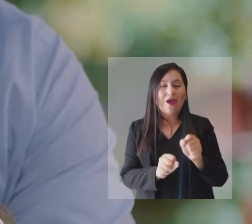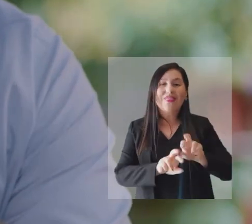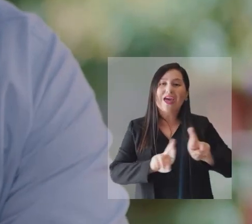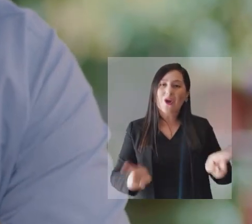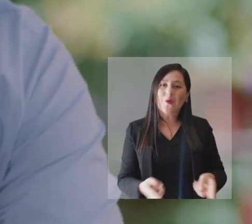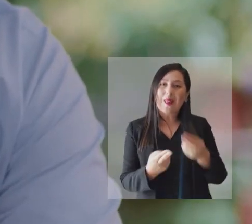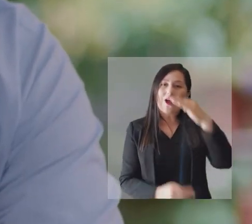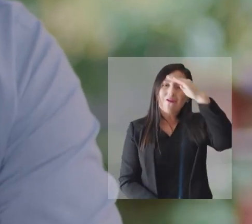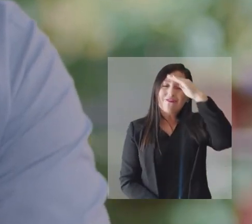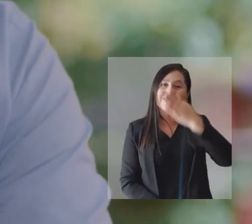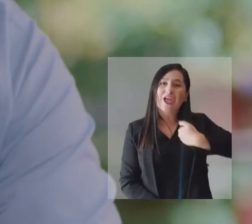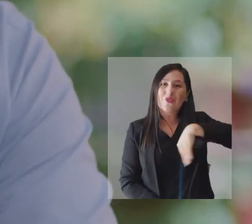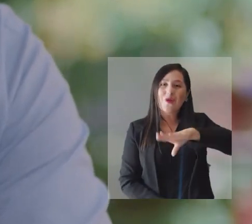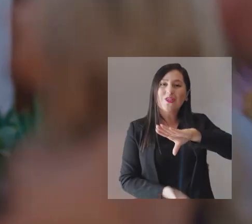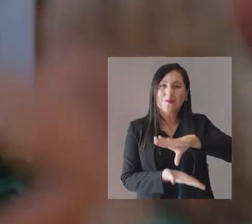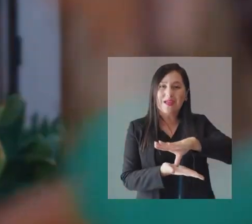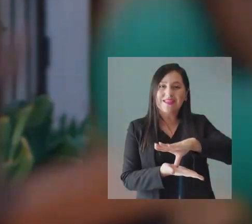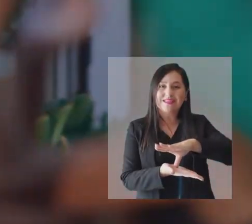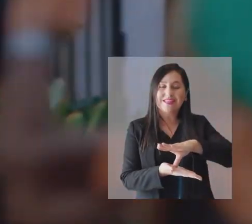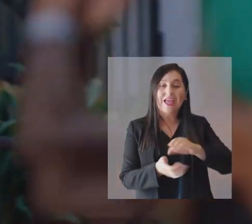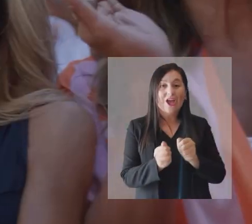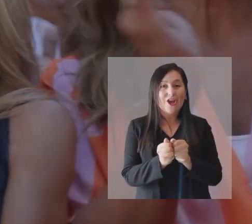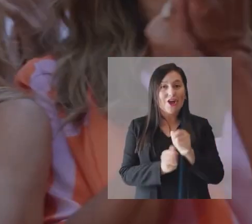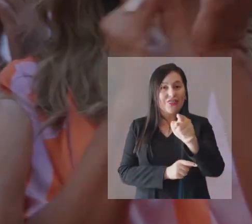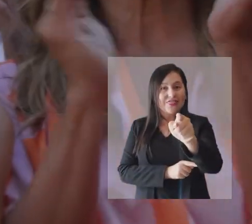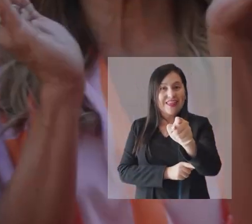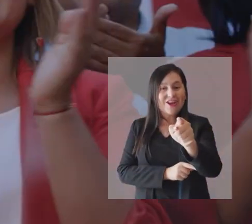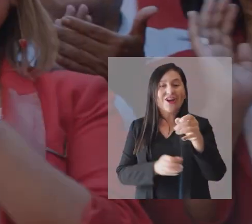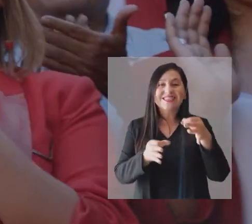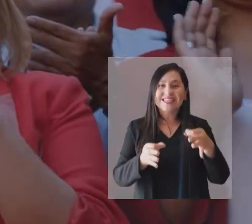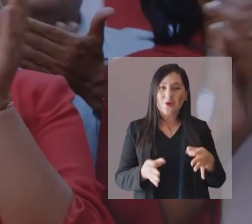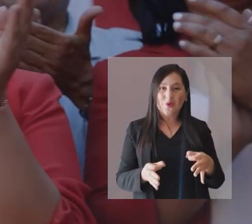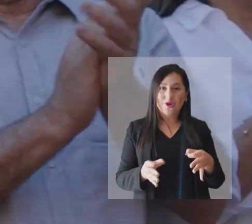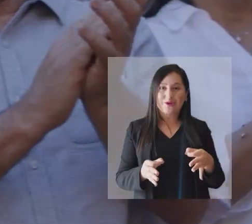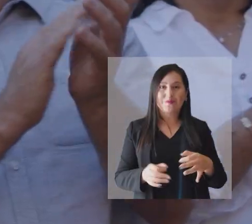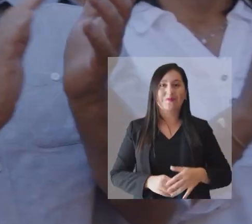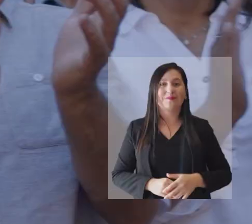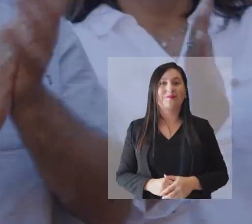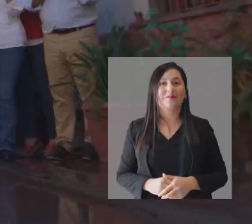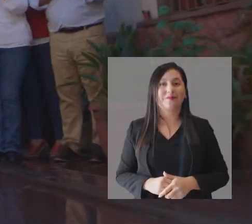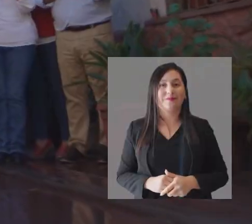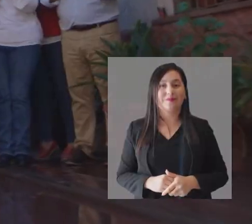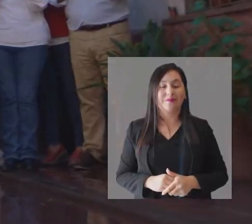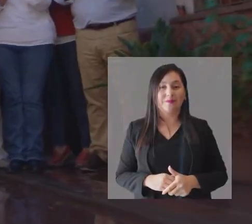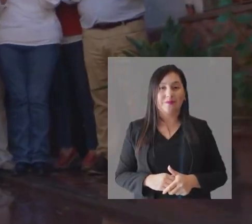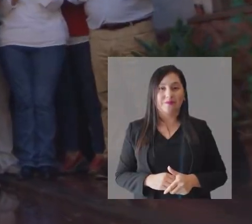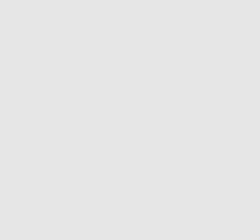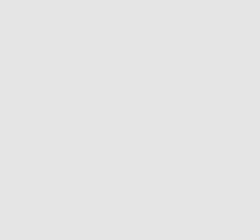puedas recuperar la confianza en nuestro país estamos contigo eso seguro